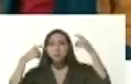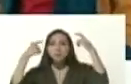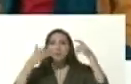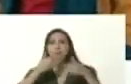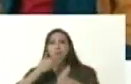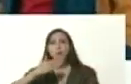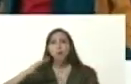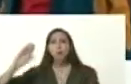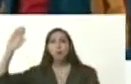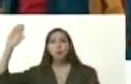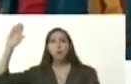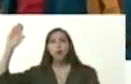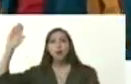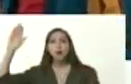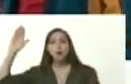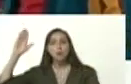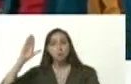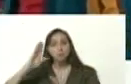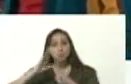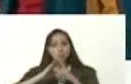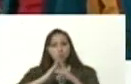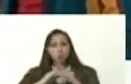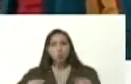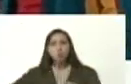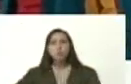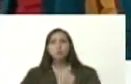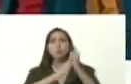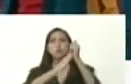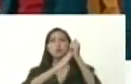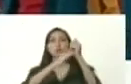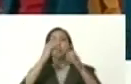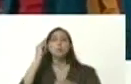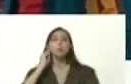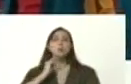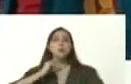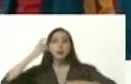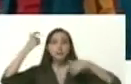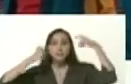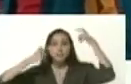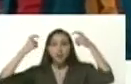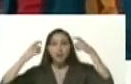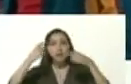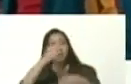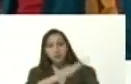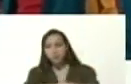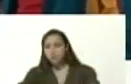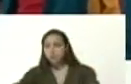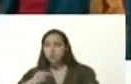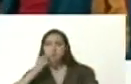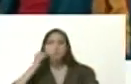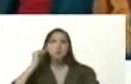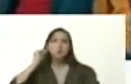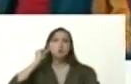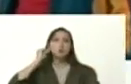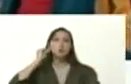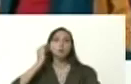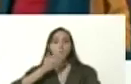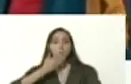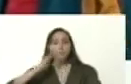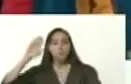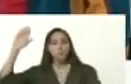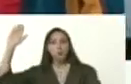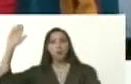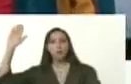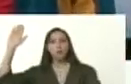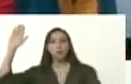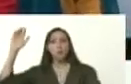la patria, por los niños, por las niñas. Cuando alguien de la oposición, usted lo ve jurando, está jurando por sus